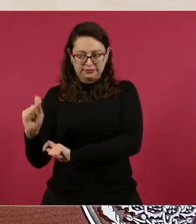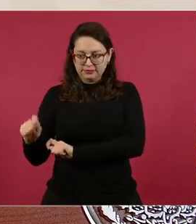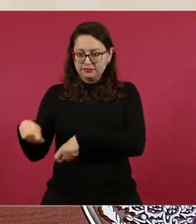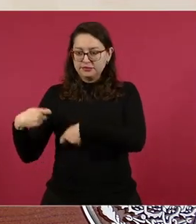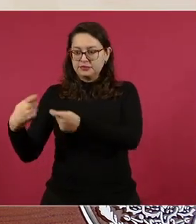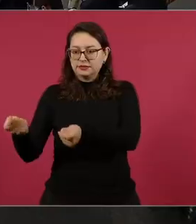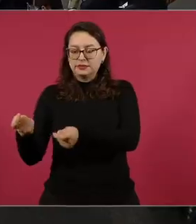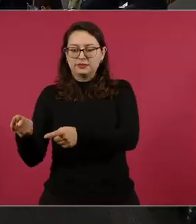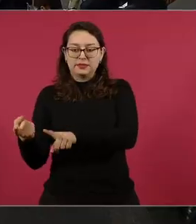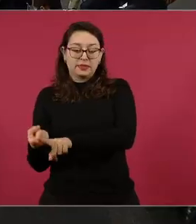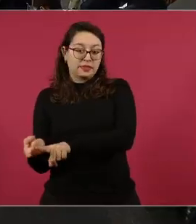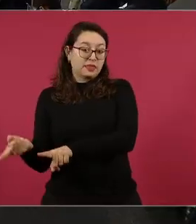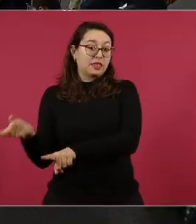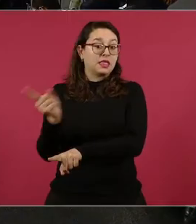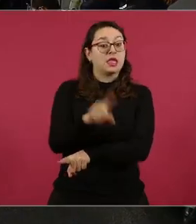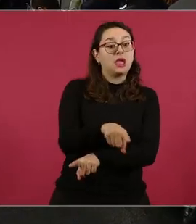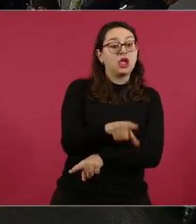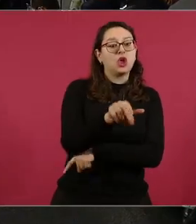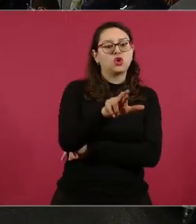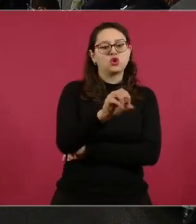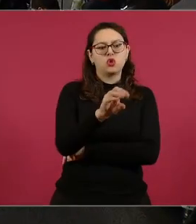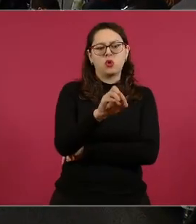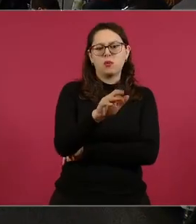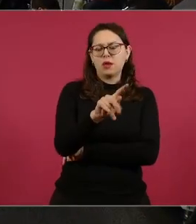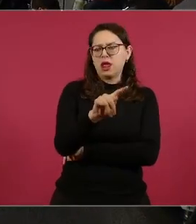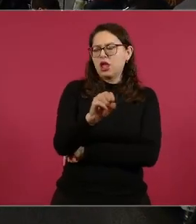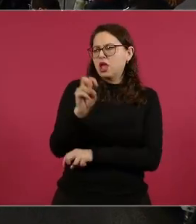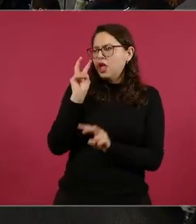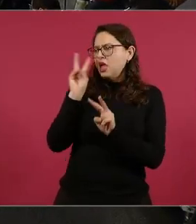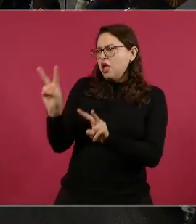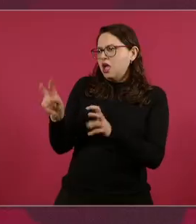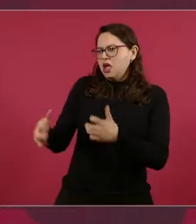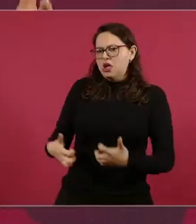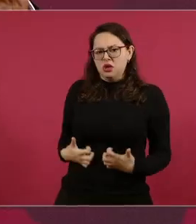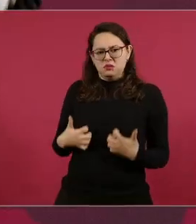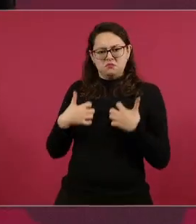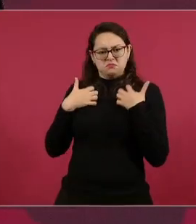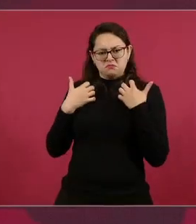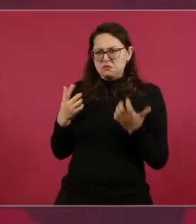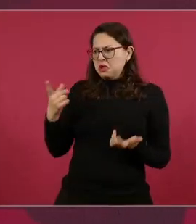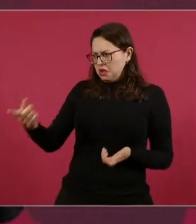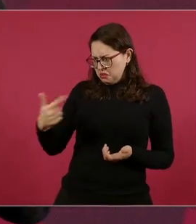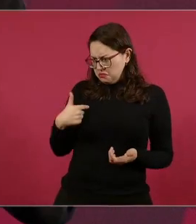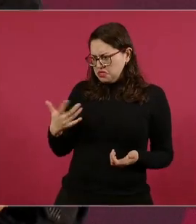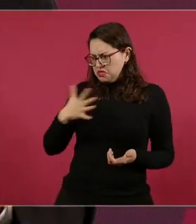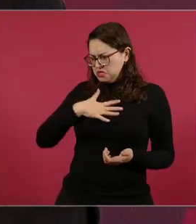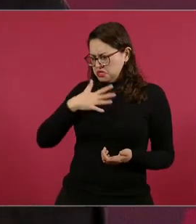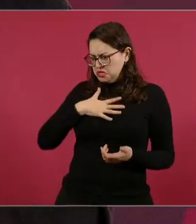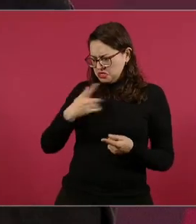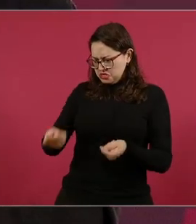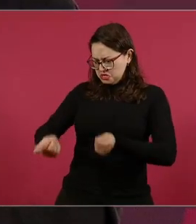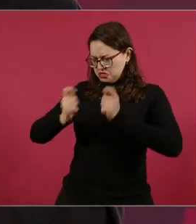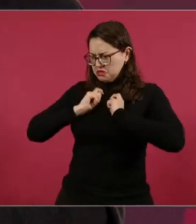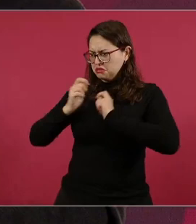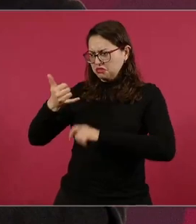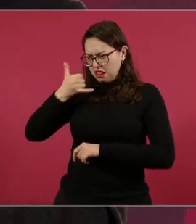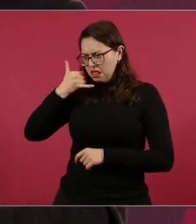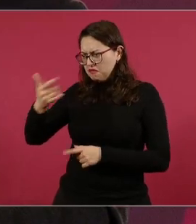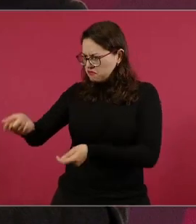y se molestó mucho porque no le correspondió a él Teléfonos de